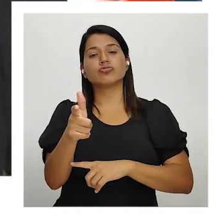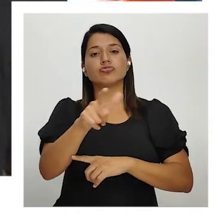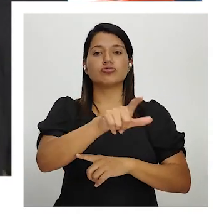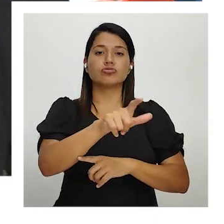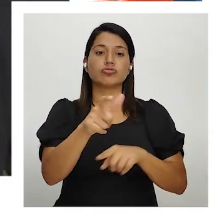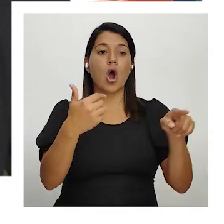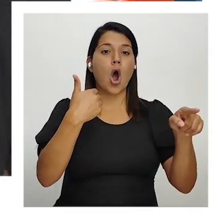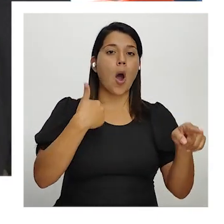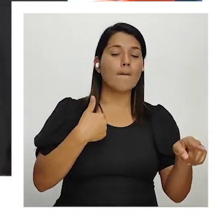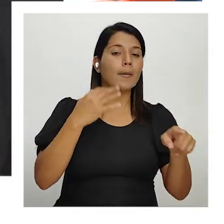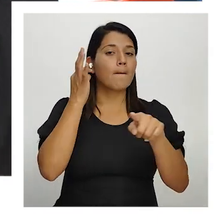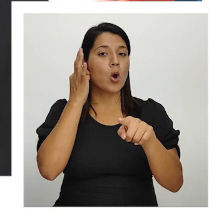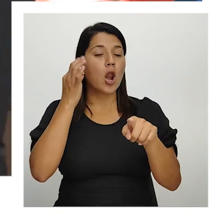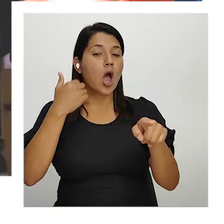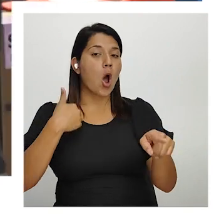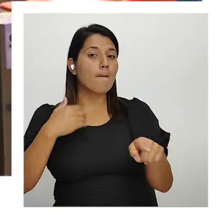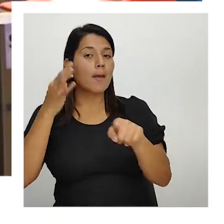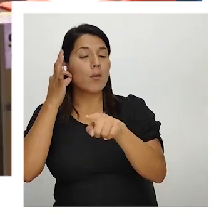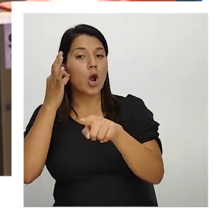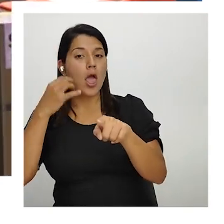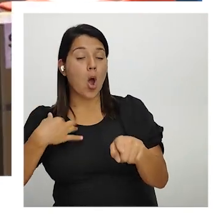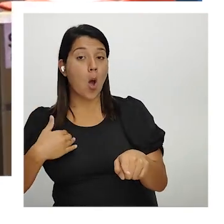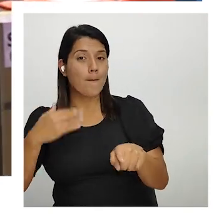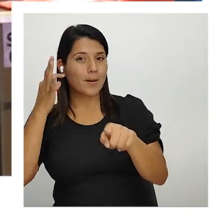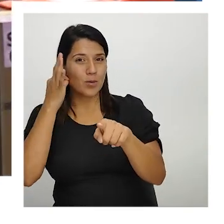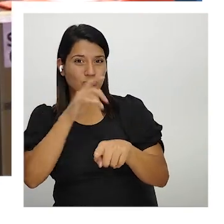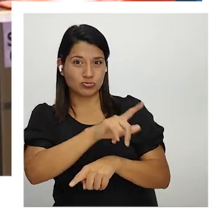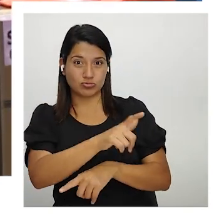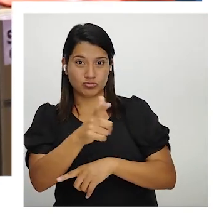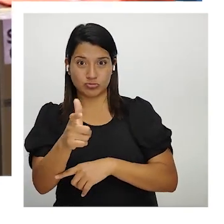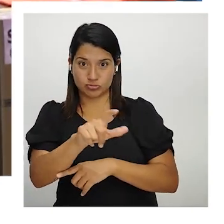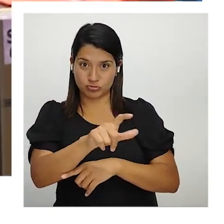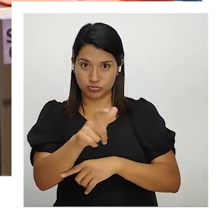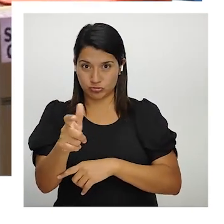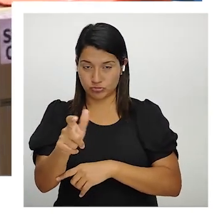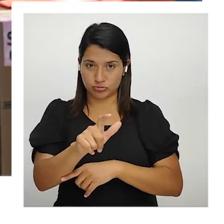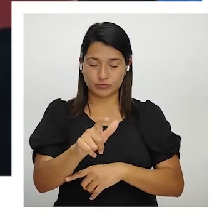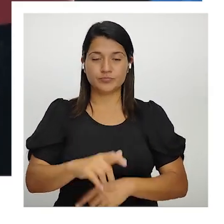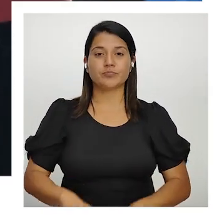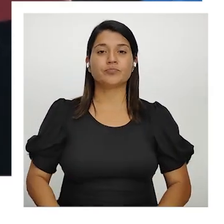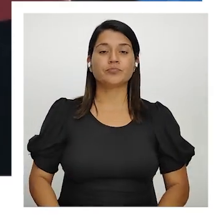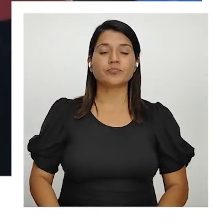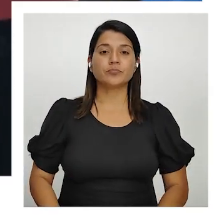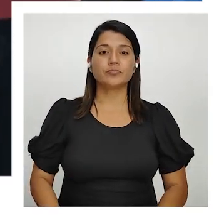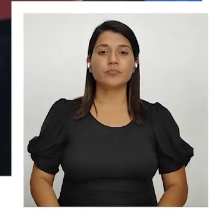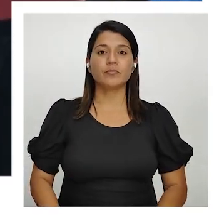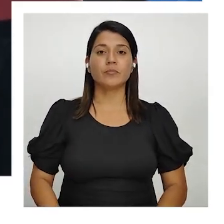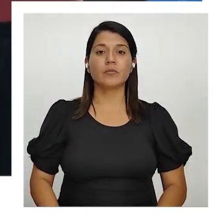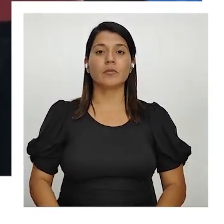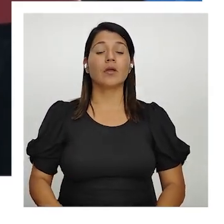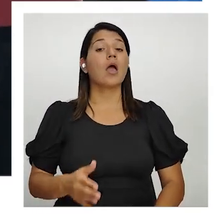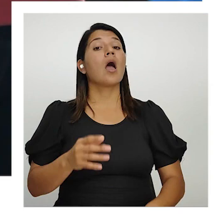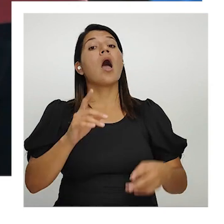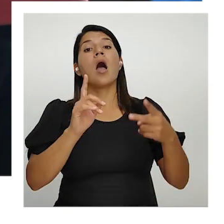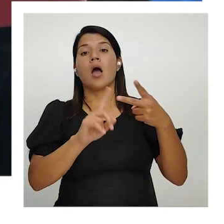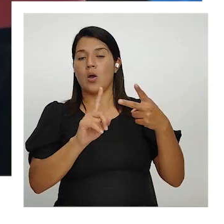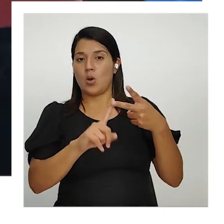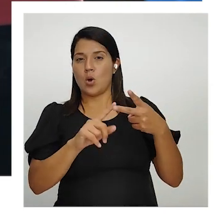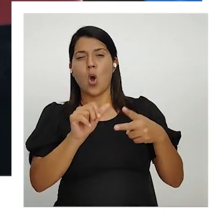alternándose un sexo y el otro. ¿Qué es otro fenómeno que